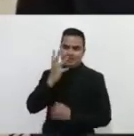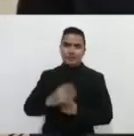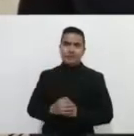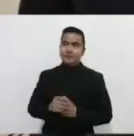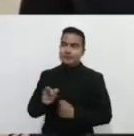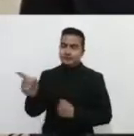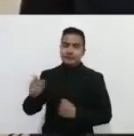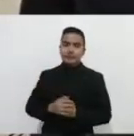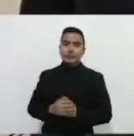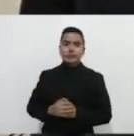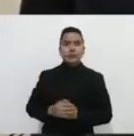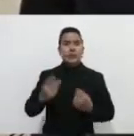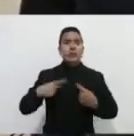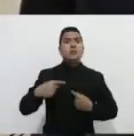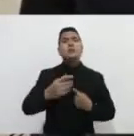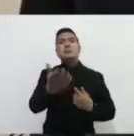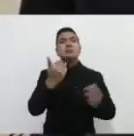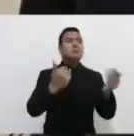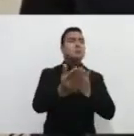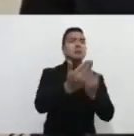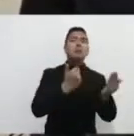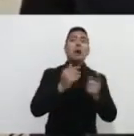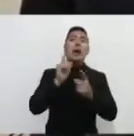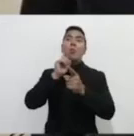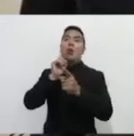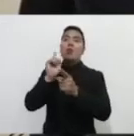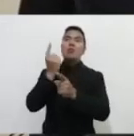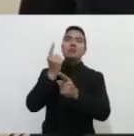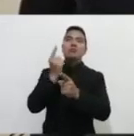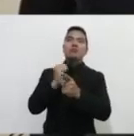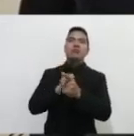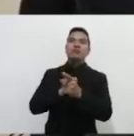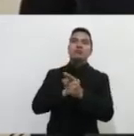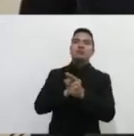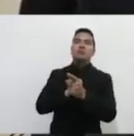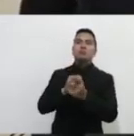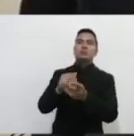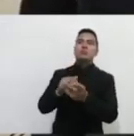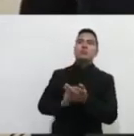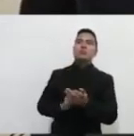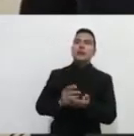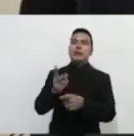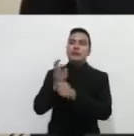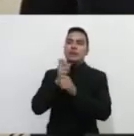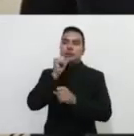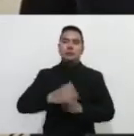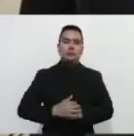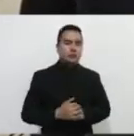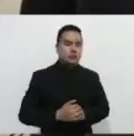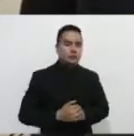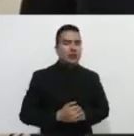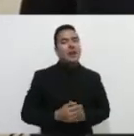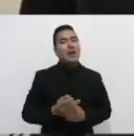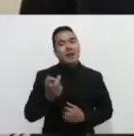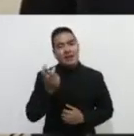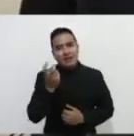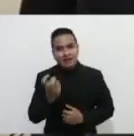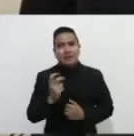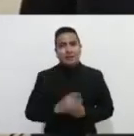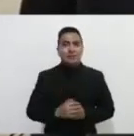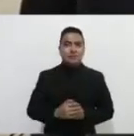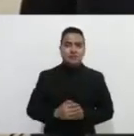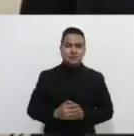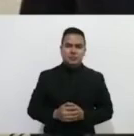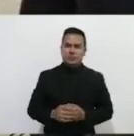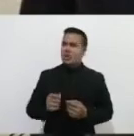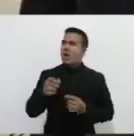y resulta que convocan a todas las personas menos a ti, ¿no? Y no hay una justificación objetiva,